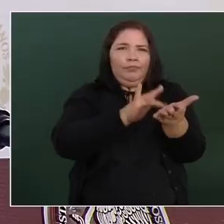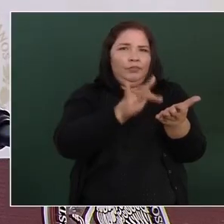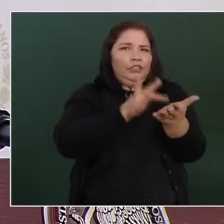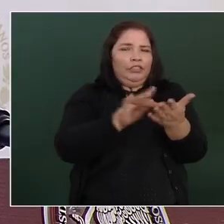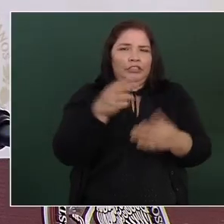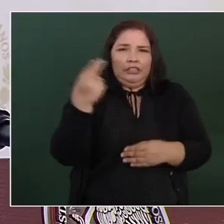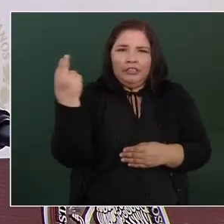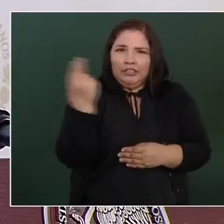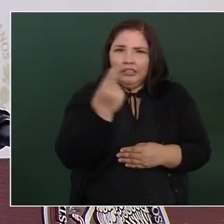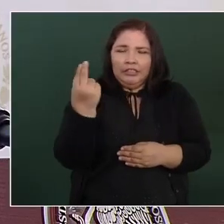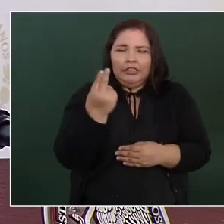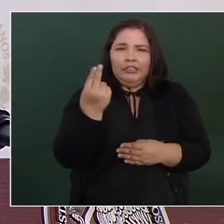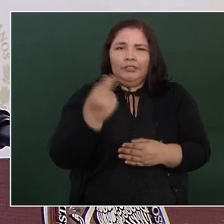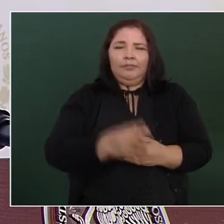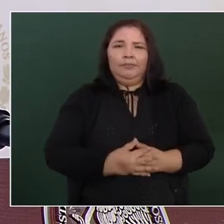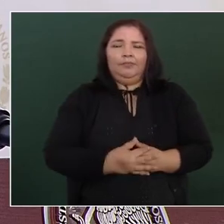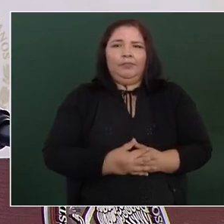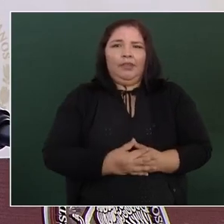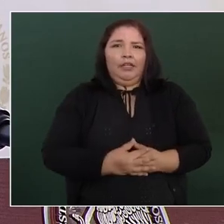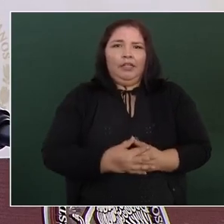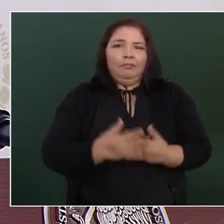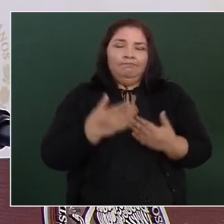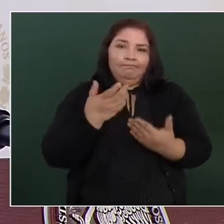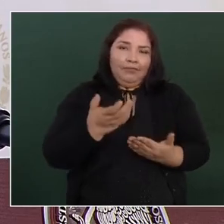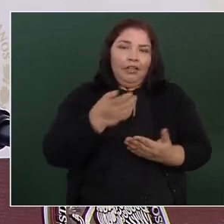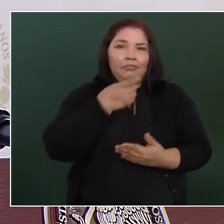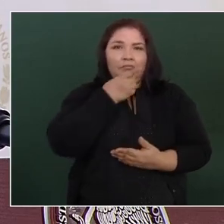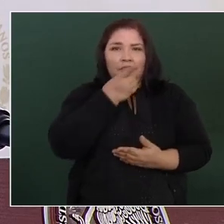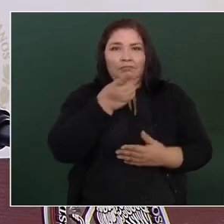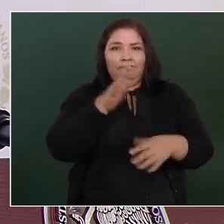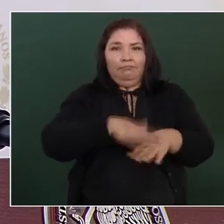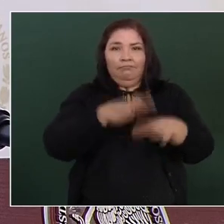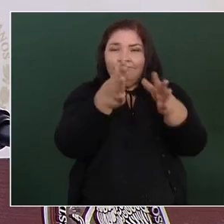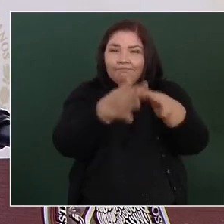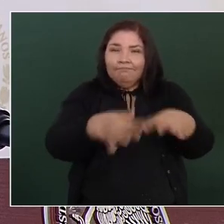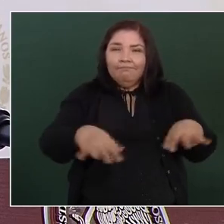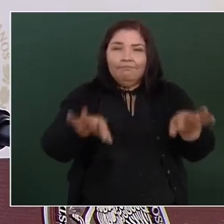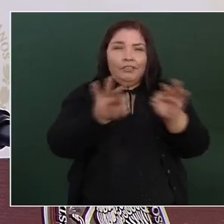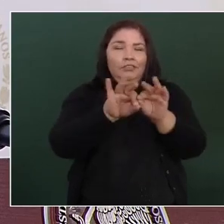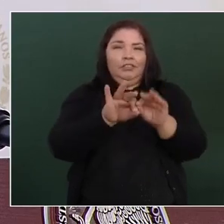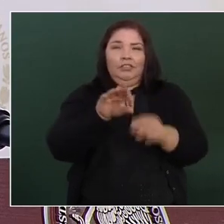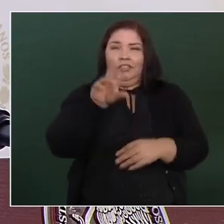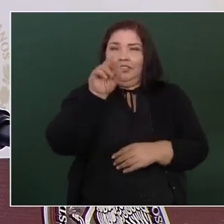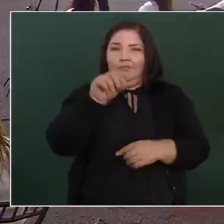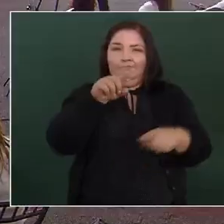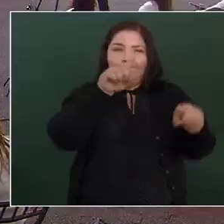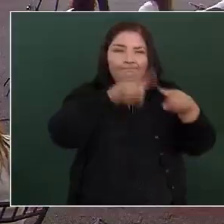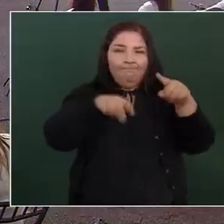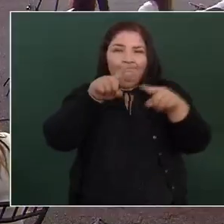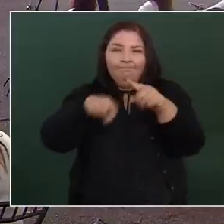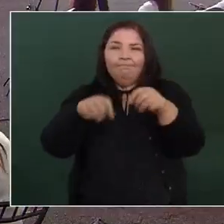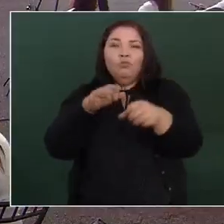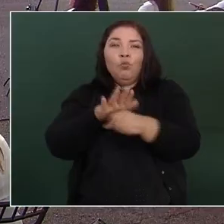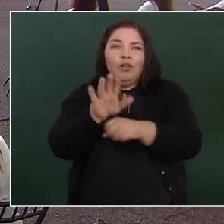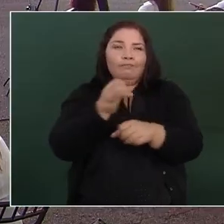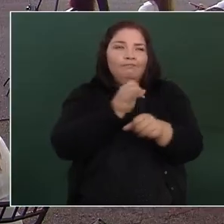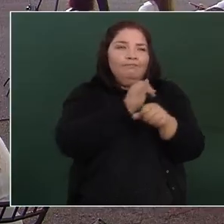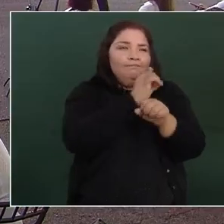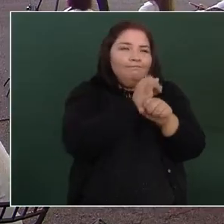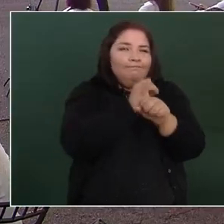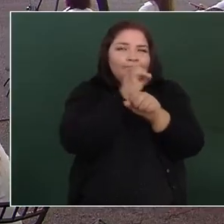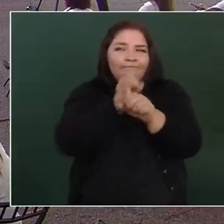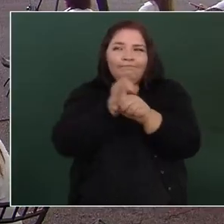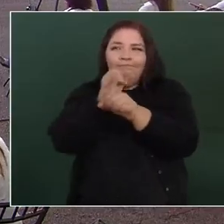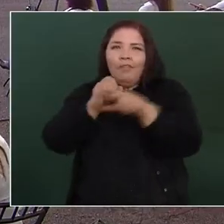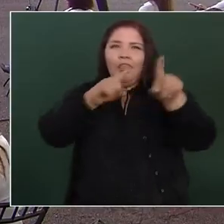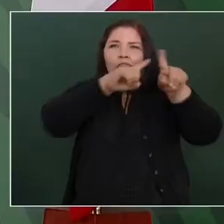si así lo requiere. Decir también que es muy importante no descartar ninguna línea de investigación